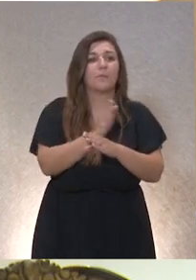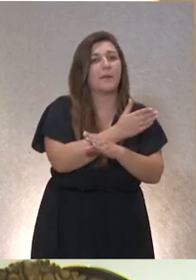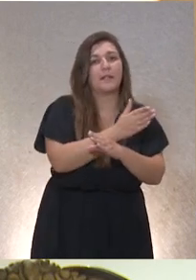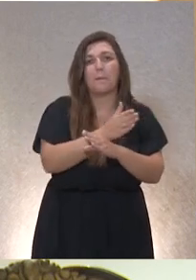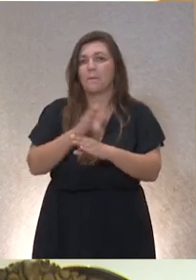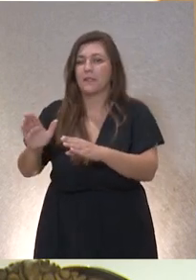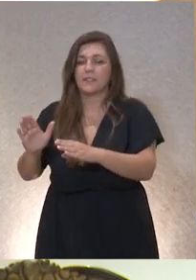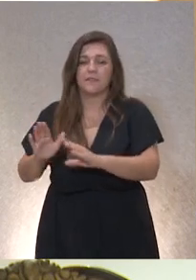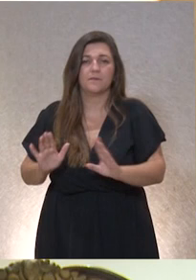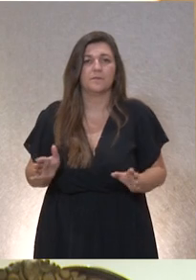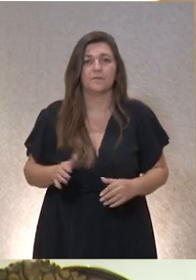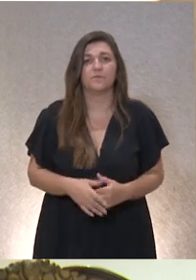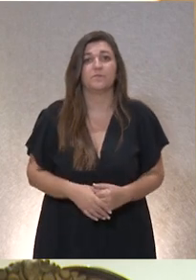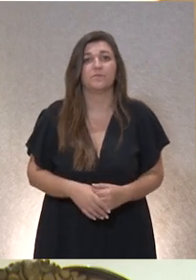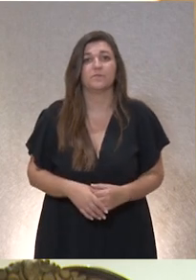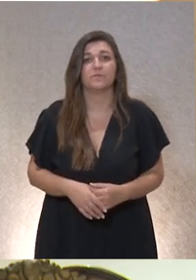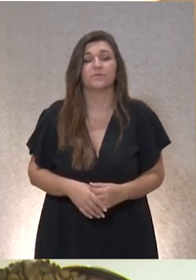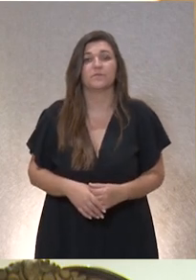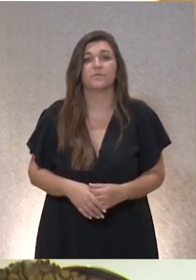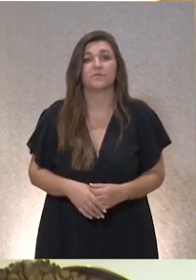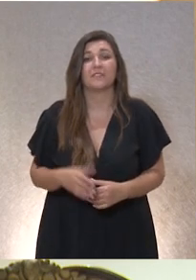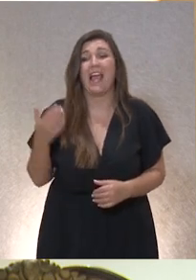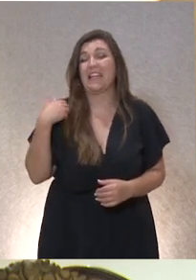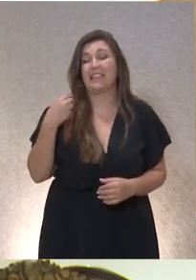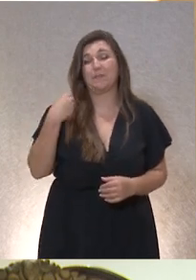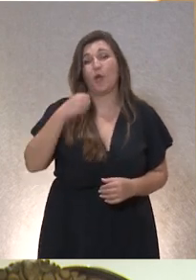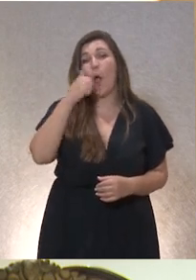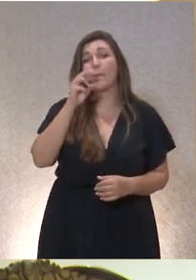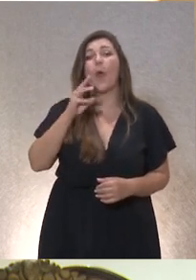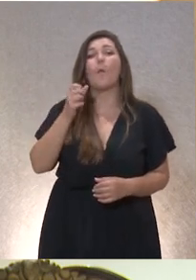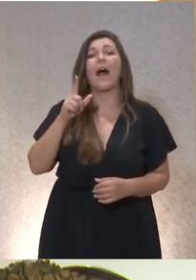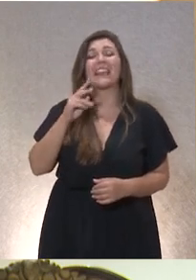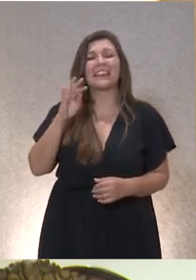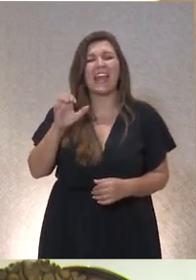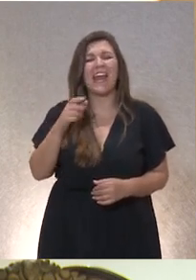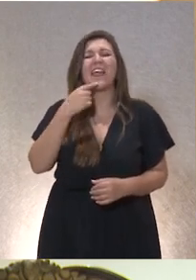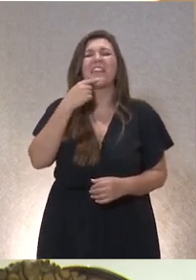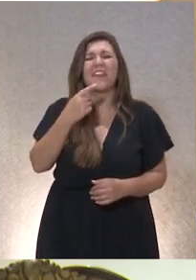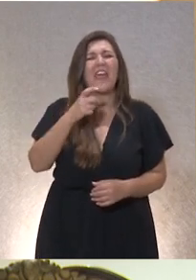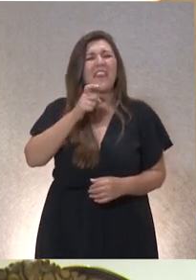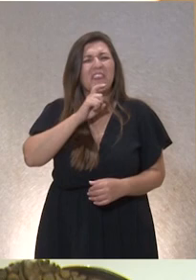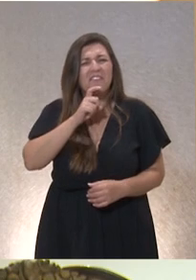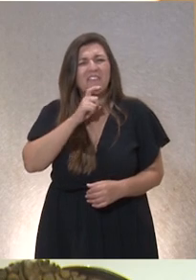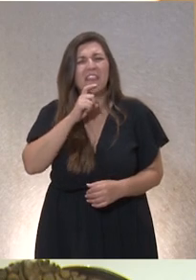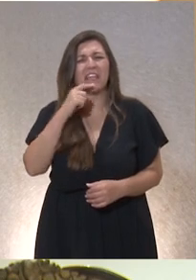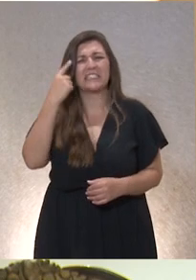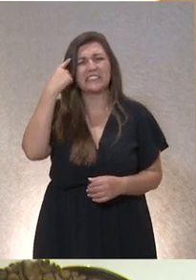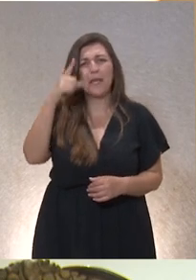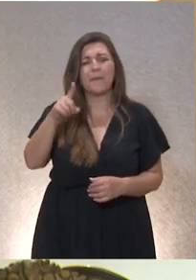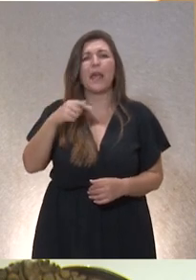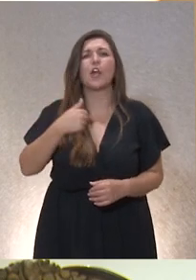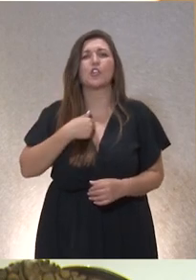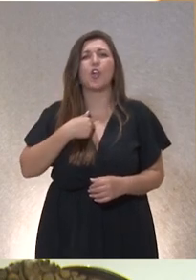informativo de Walter concre de Queen les citaba antes decían que era difícil detectar A qué partido